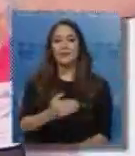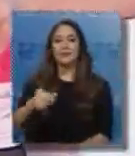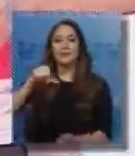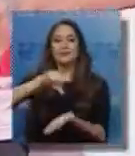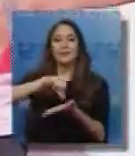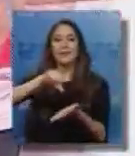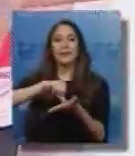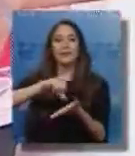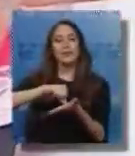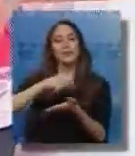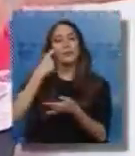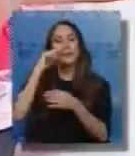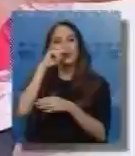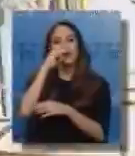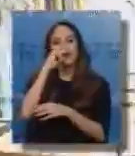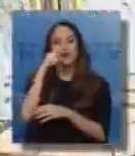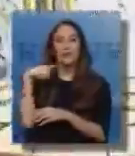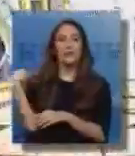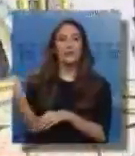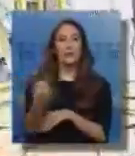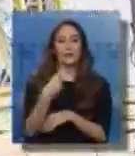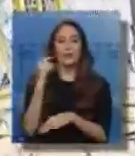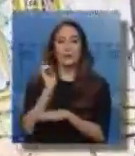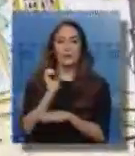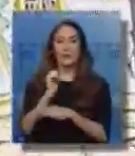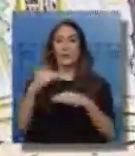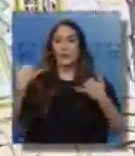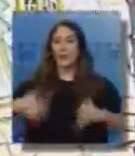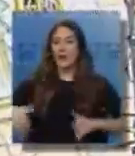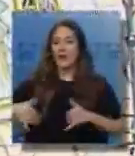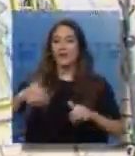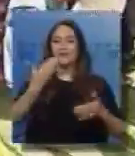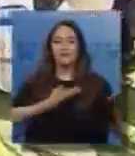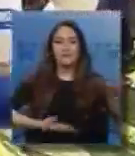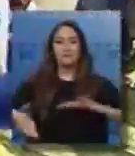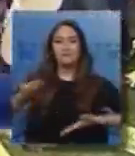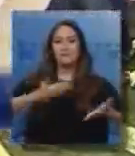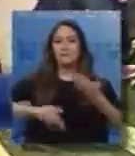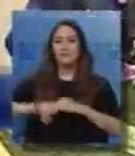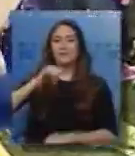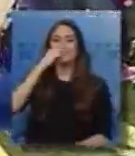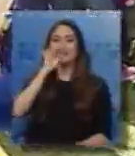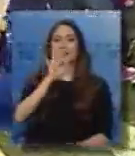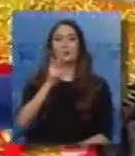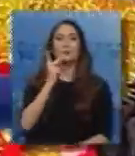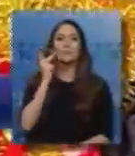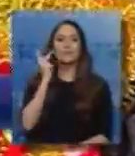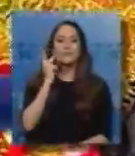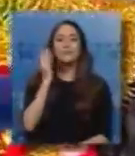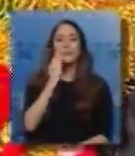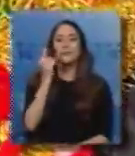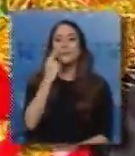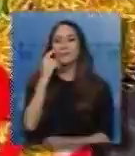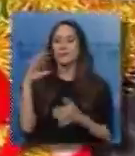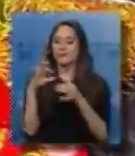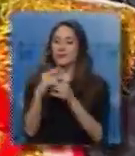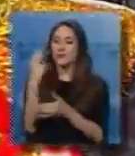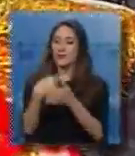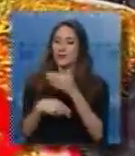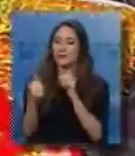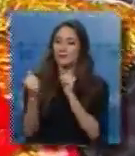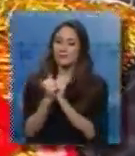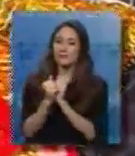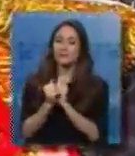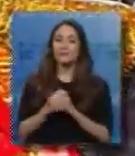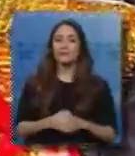centros infantiles del Buen Vivir de todo el país. Una mañana de juegos compartieron los más pequeños con sus padres. Eso es lo que nos une a nuestros hijos, ¿no?